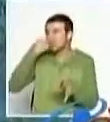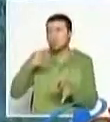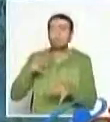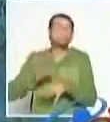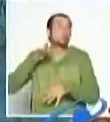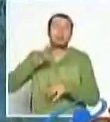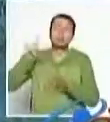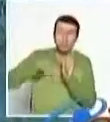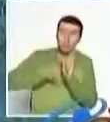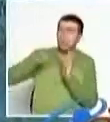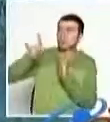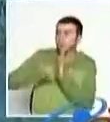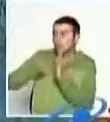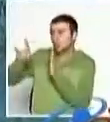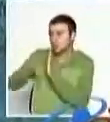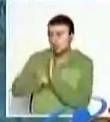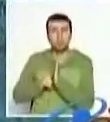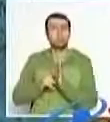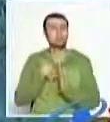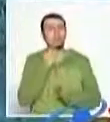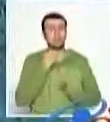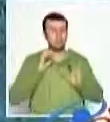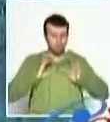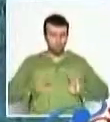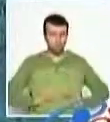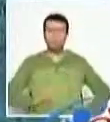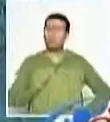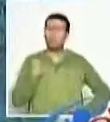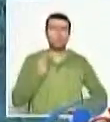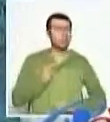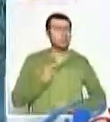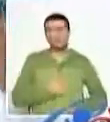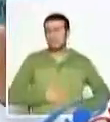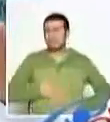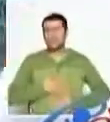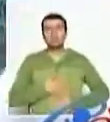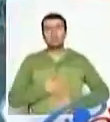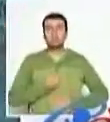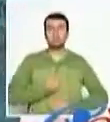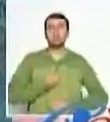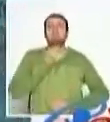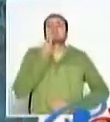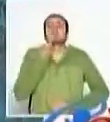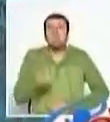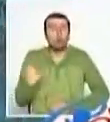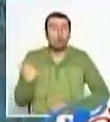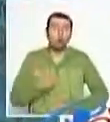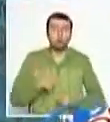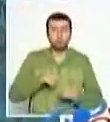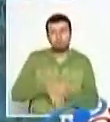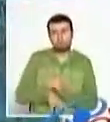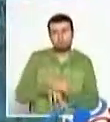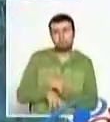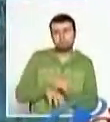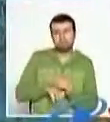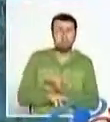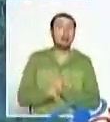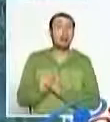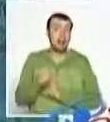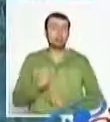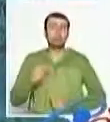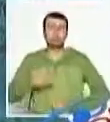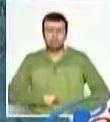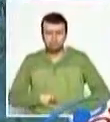organismo cuando reacciona, ¿qué hace el organismo cuando algo me cae mal? O me da vómito o me da diarrea, porque eso es una